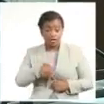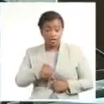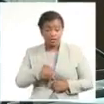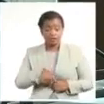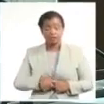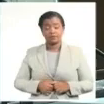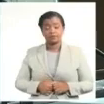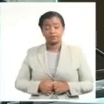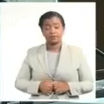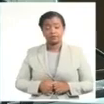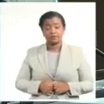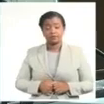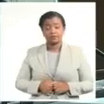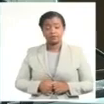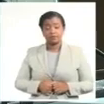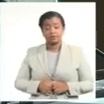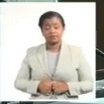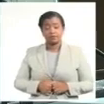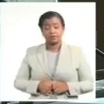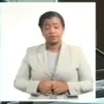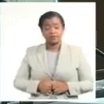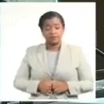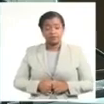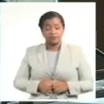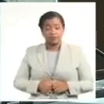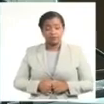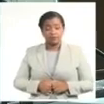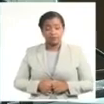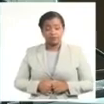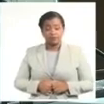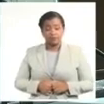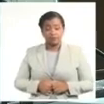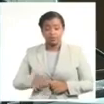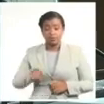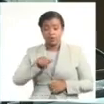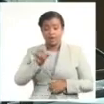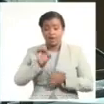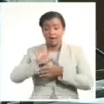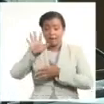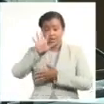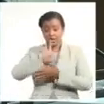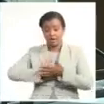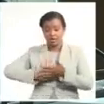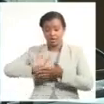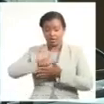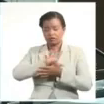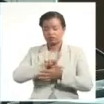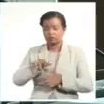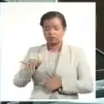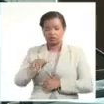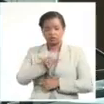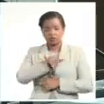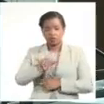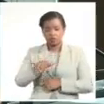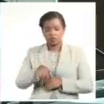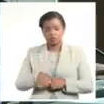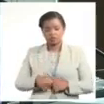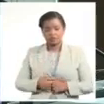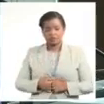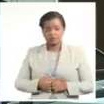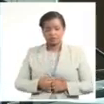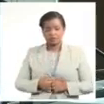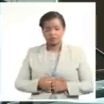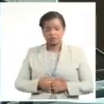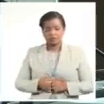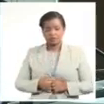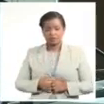el Bolívar descrito por nuestro apóstol en el cielo de América, se calza aún las botas de campaña. Aprobado